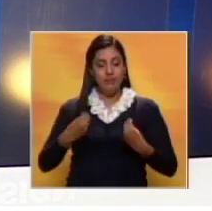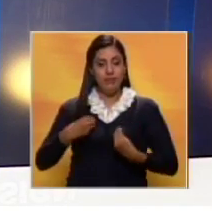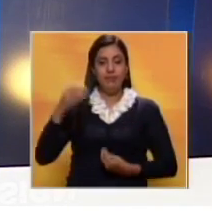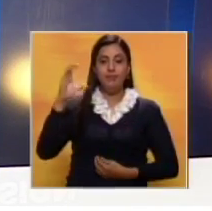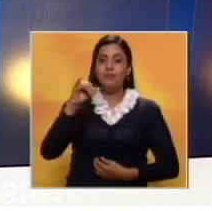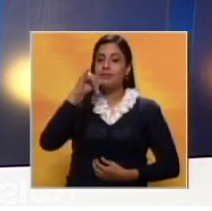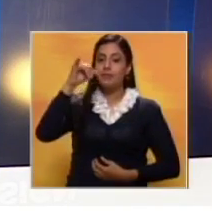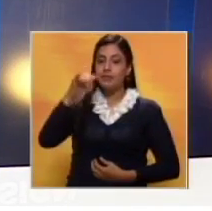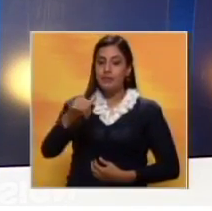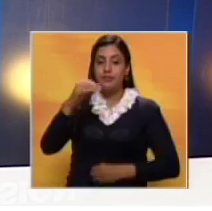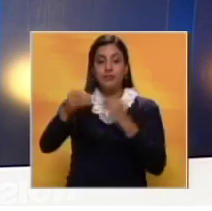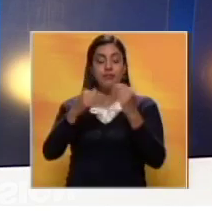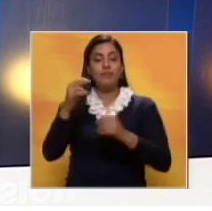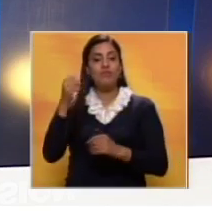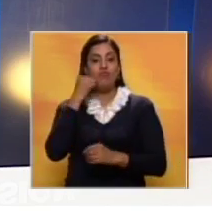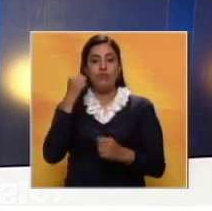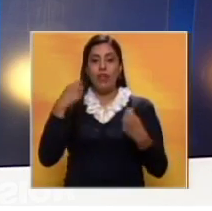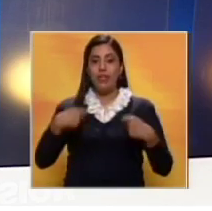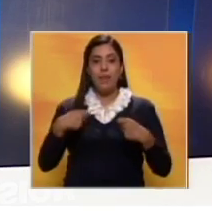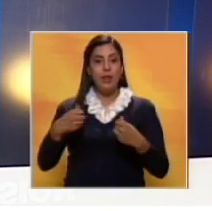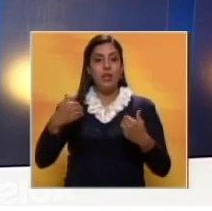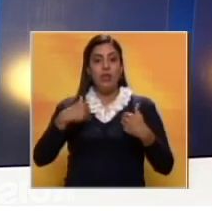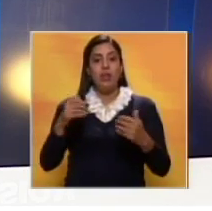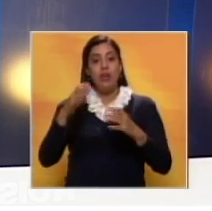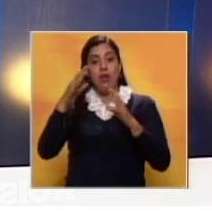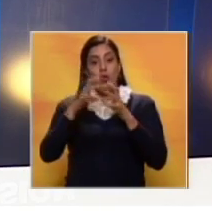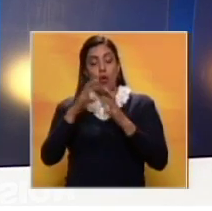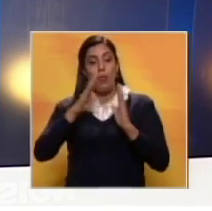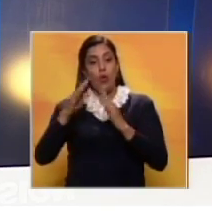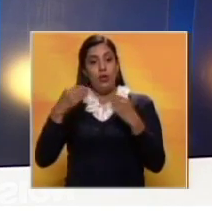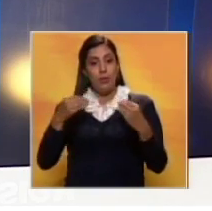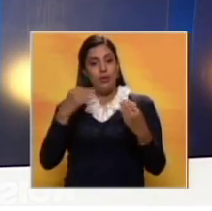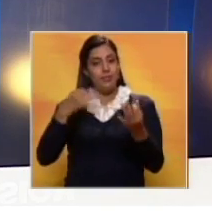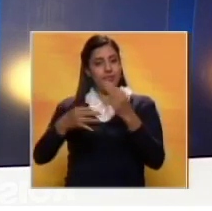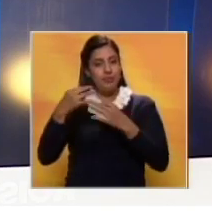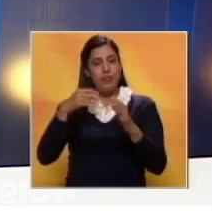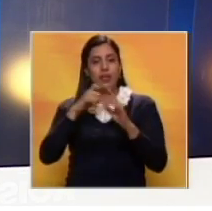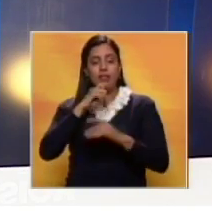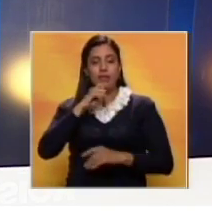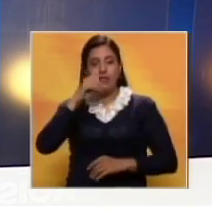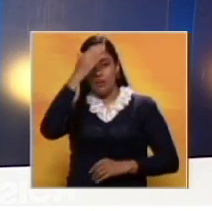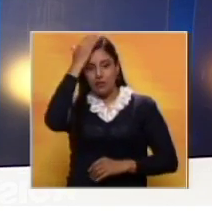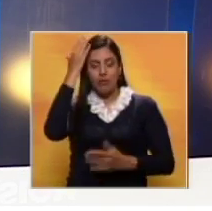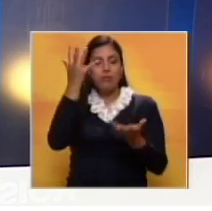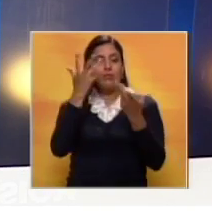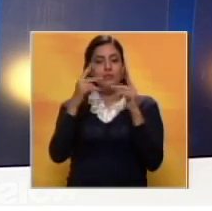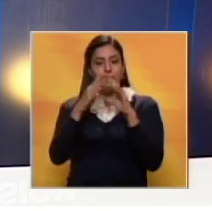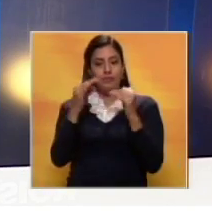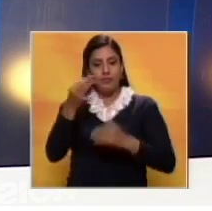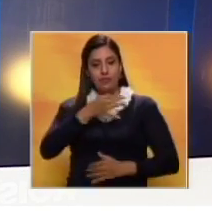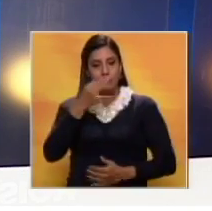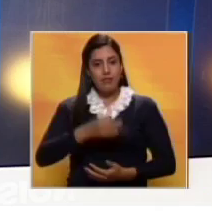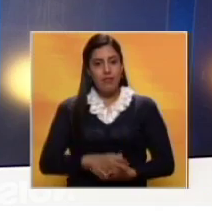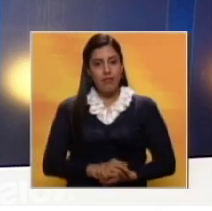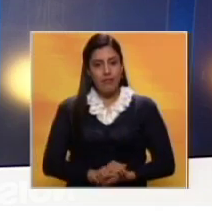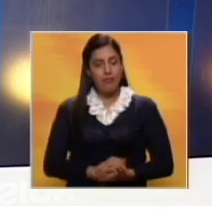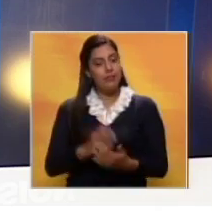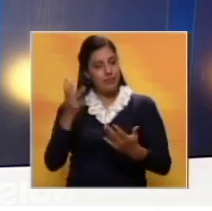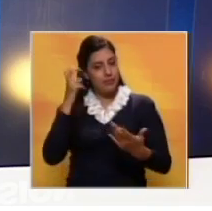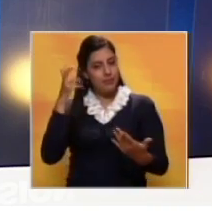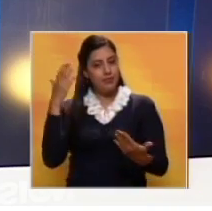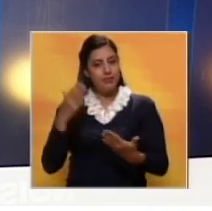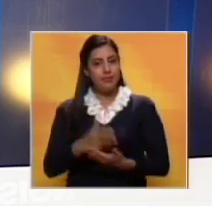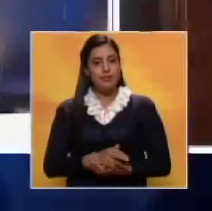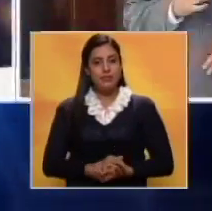Caracas que han denunciado actuaciones excesivas por parte de las fuerzas de orden público. Allí se encuentra Manuel Covela y nos amplía. Adelante, Manuel. Buenas tardes. Te escuchamos.